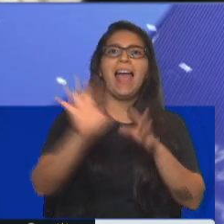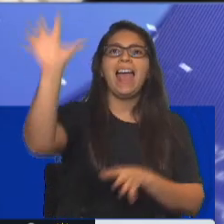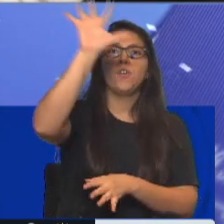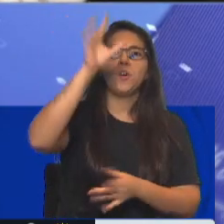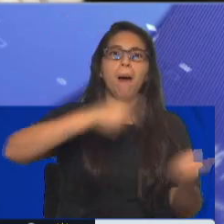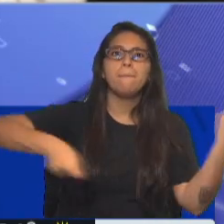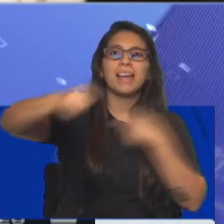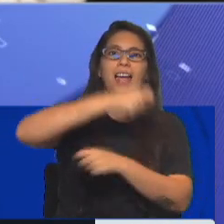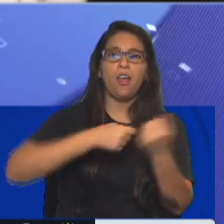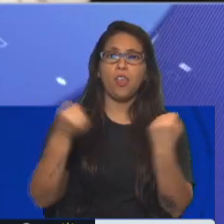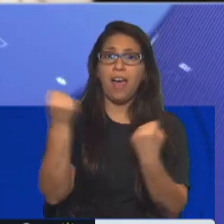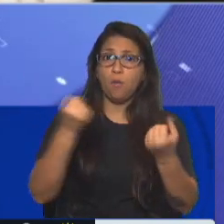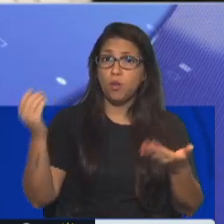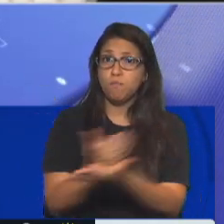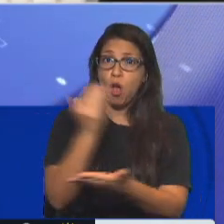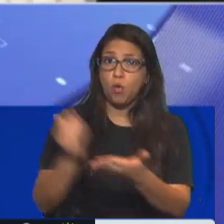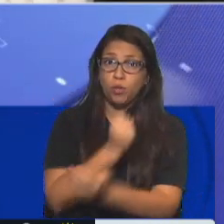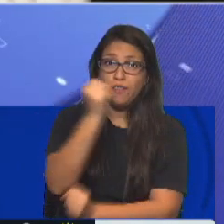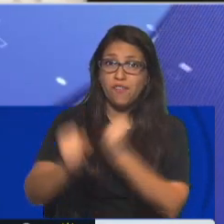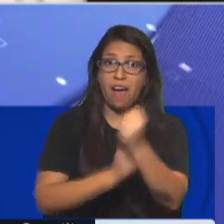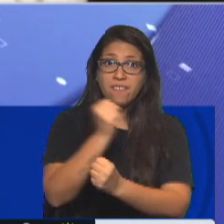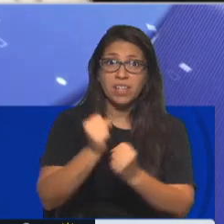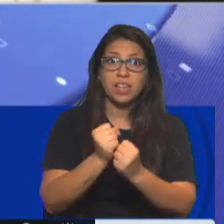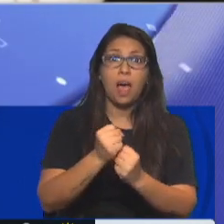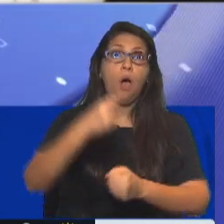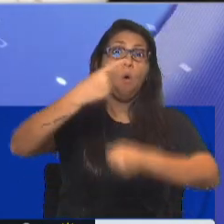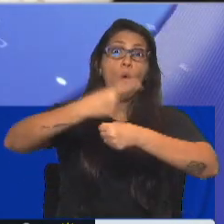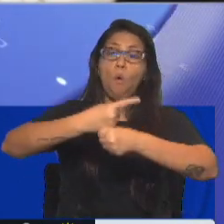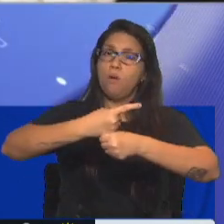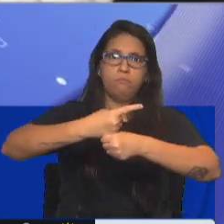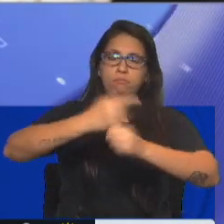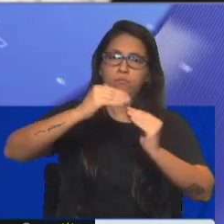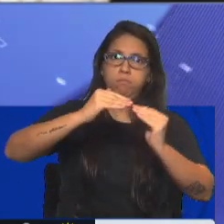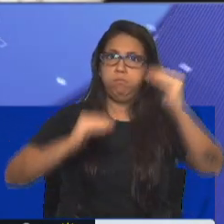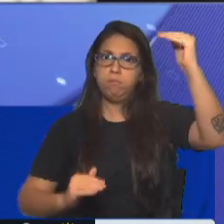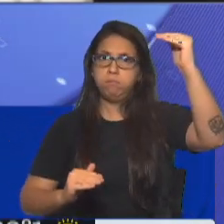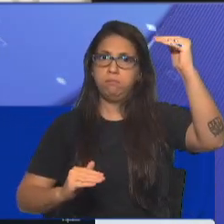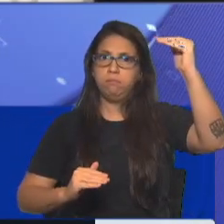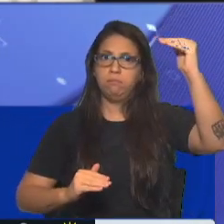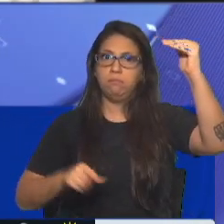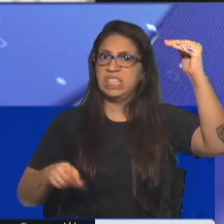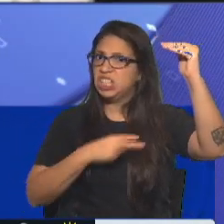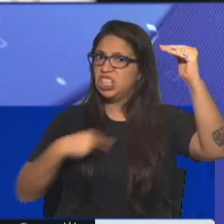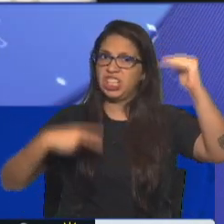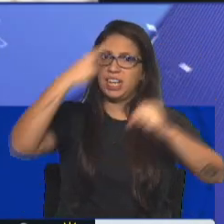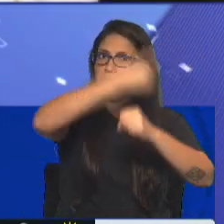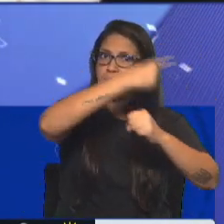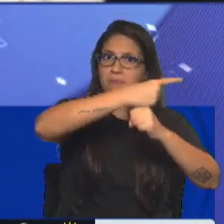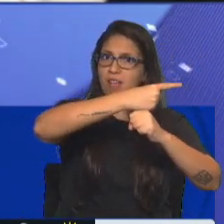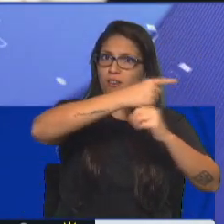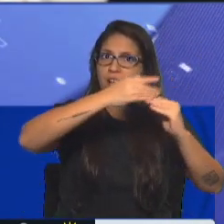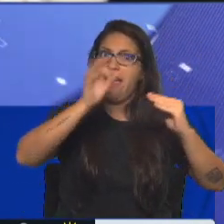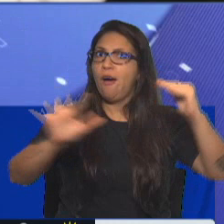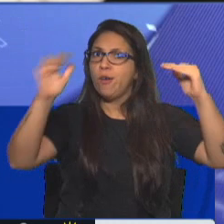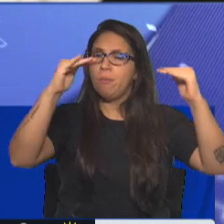mercado automotriz, productora automotriz, frente a China. Entonces, seguir perdiendo espacios para Europa, el problema los aranceles